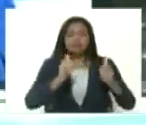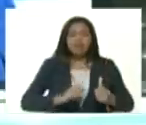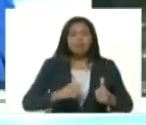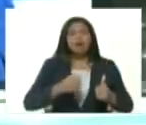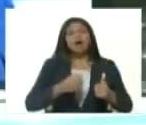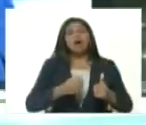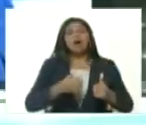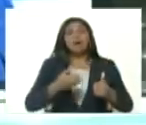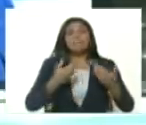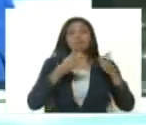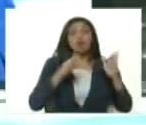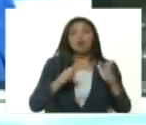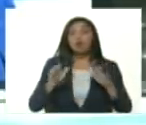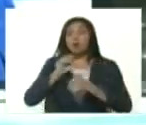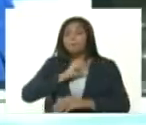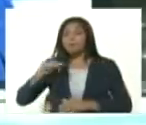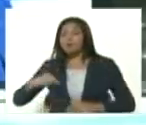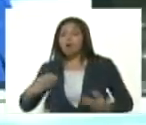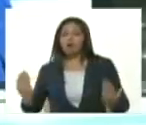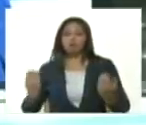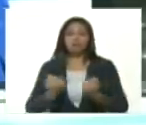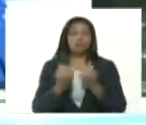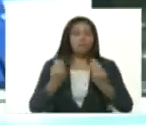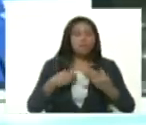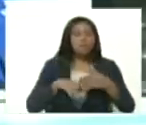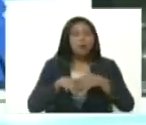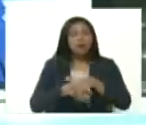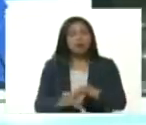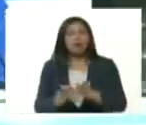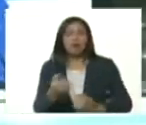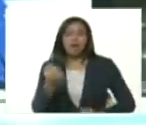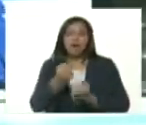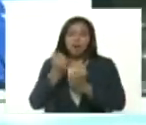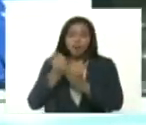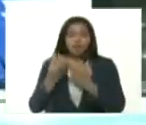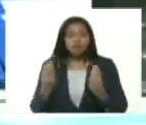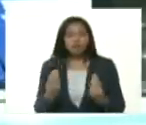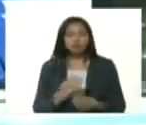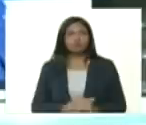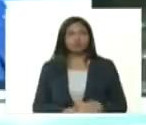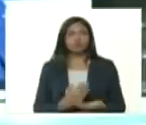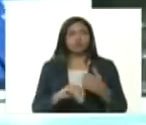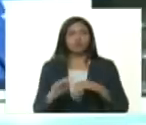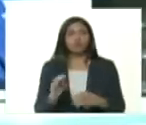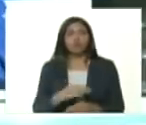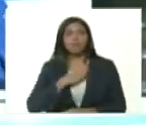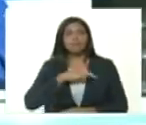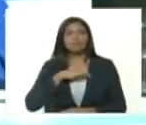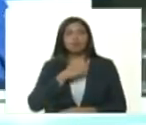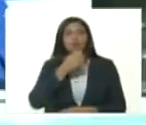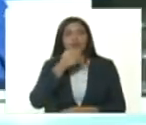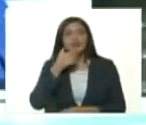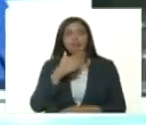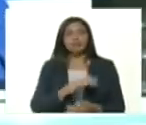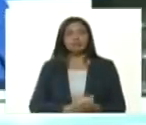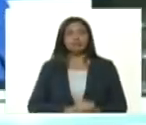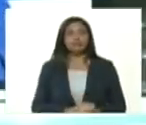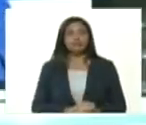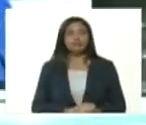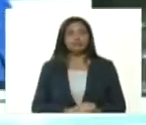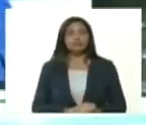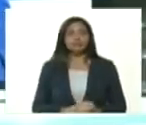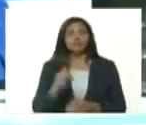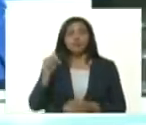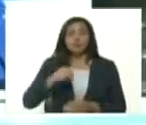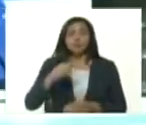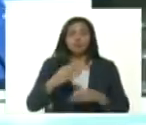privado, coordinando, ayudando, apoyando, prestando servicios. Vámonos entonces en la misión Venezuela Bella. Hoy